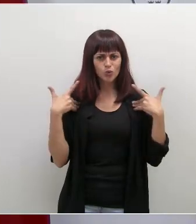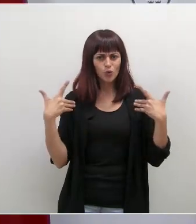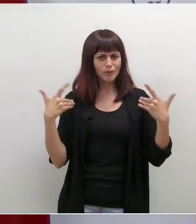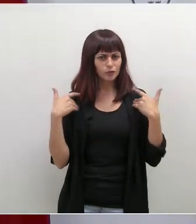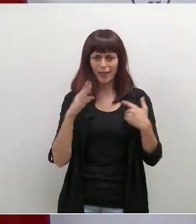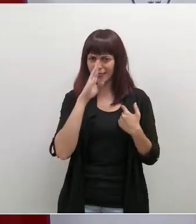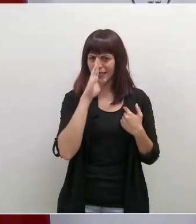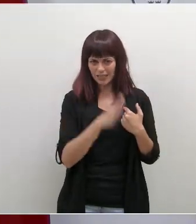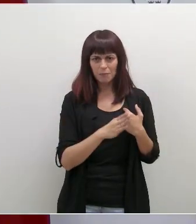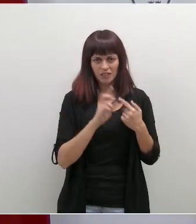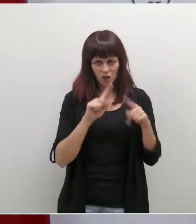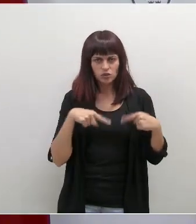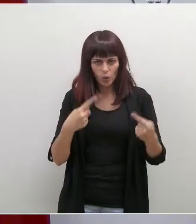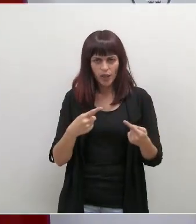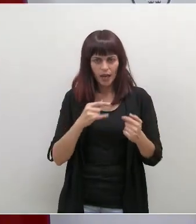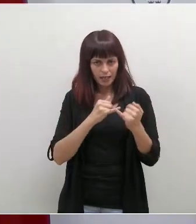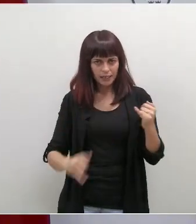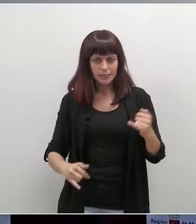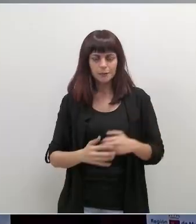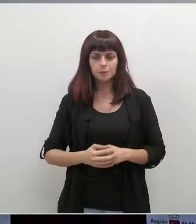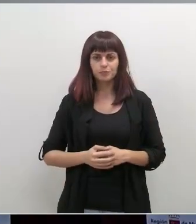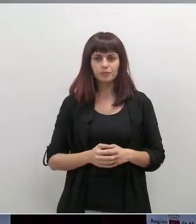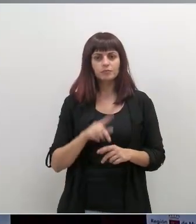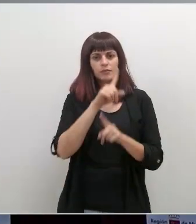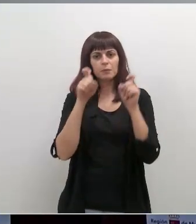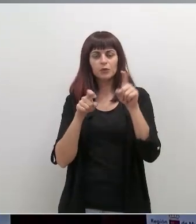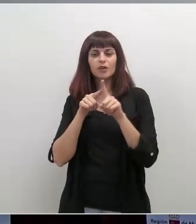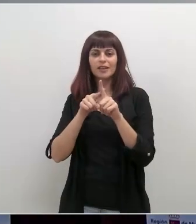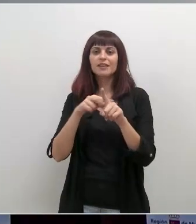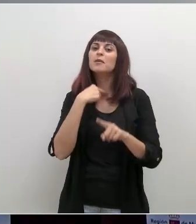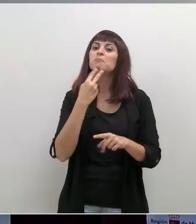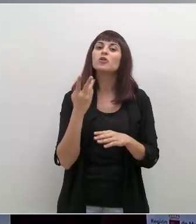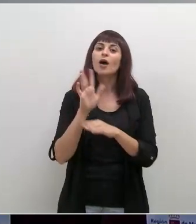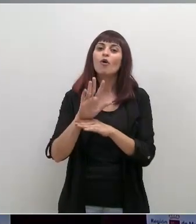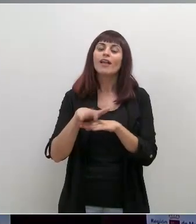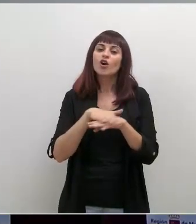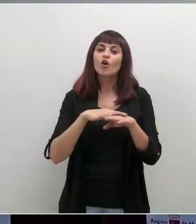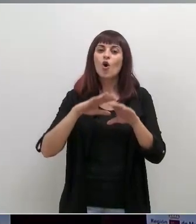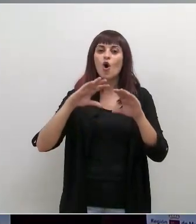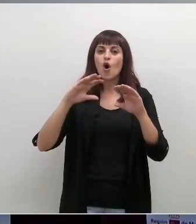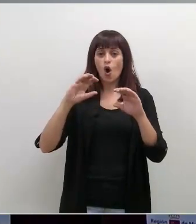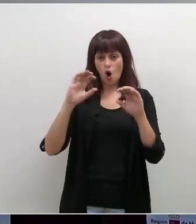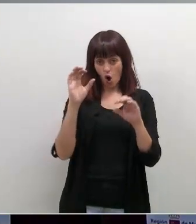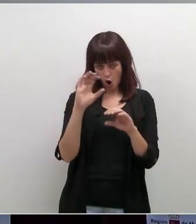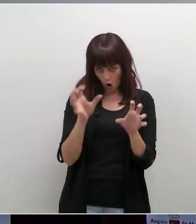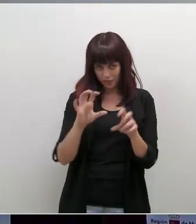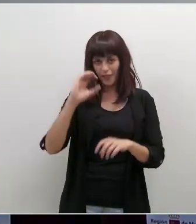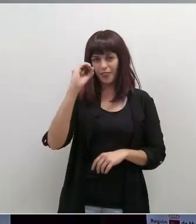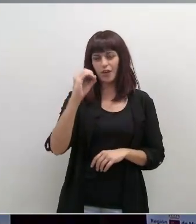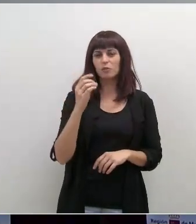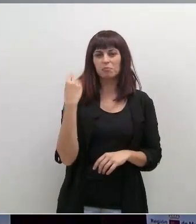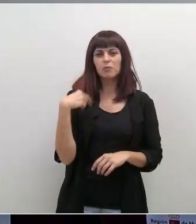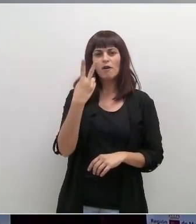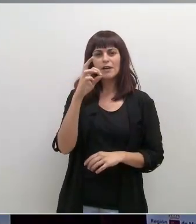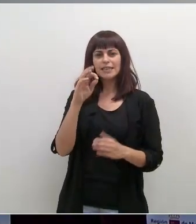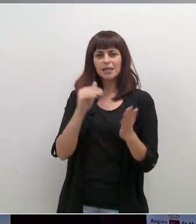directa las consecuencias de esta crisis. Pregunta también para la portavoz del Gobierno de Onda Cero sobre la subvención directa de 20.000 euros